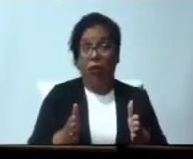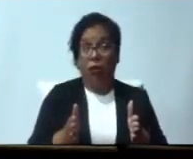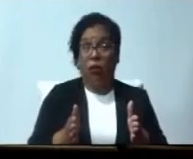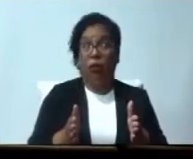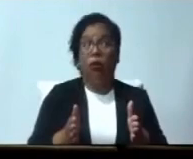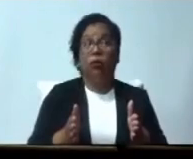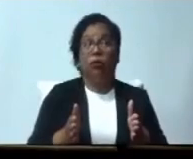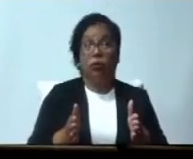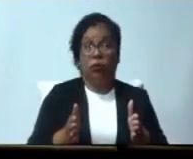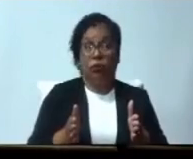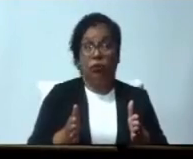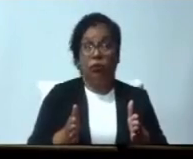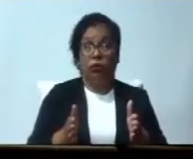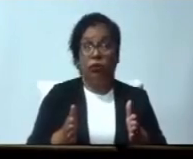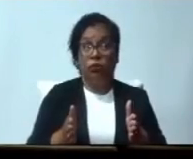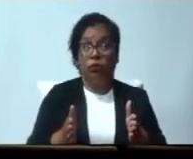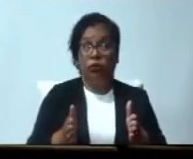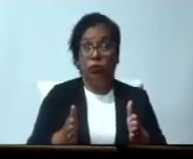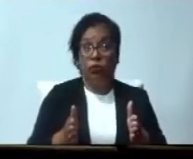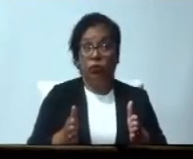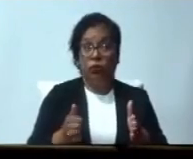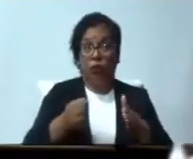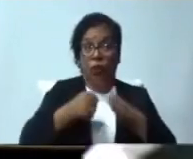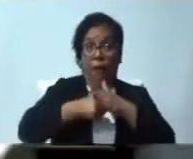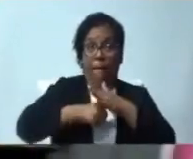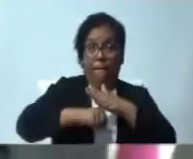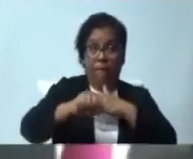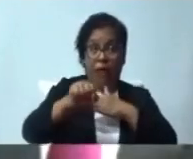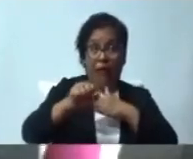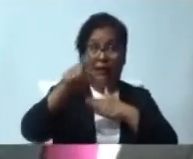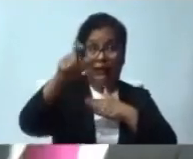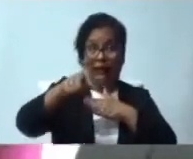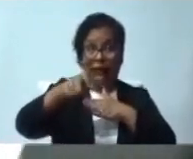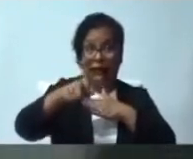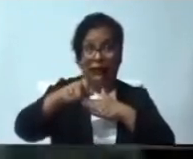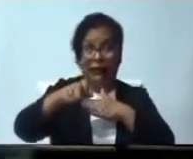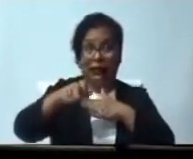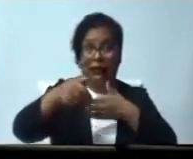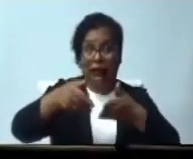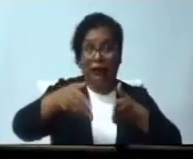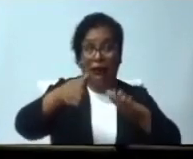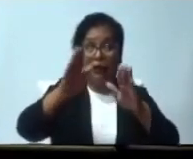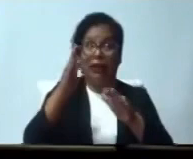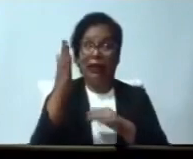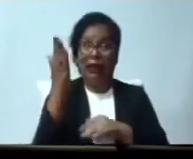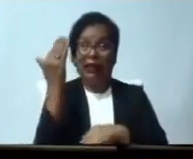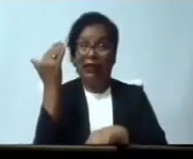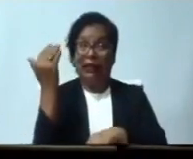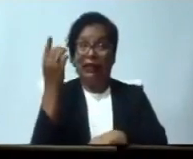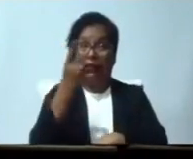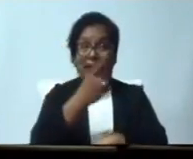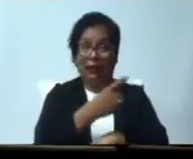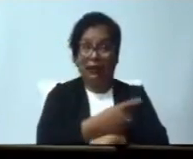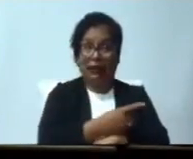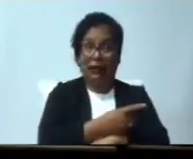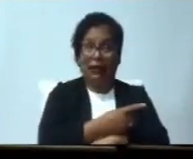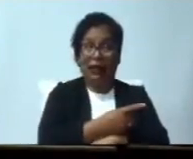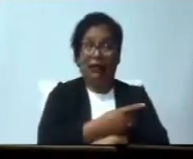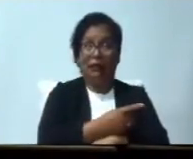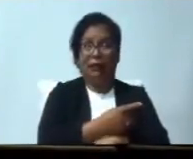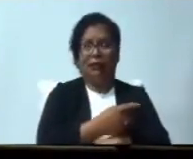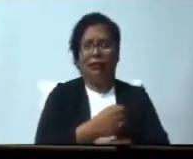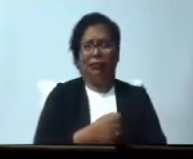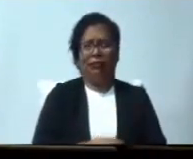porque ¿quién puede decir que no? Ahora, 15 días laborables, entendemos